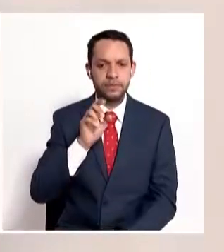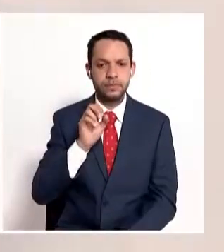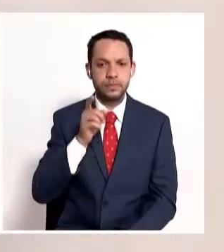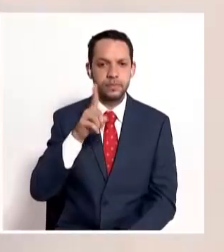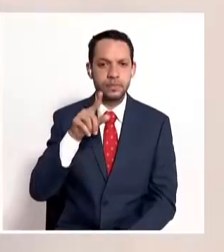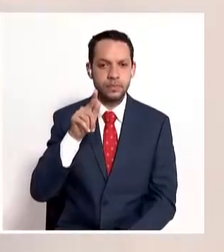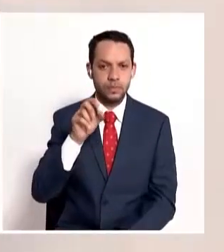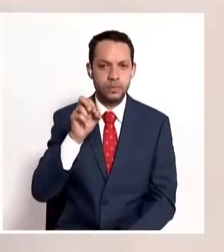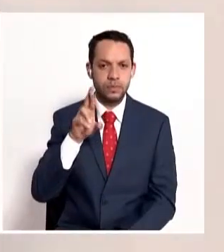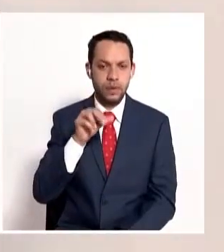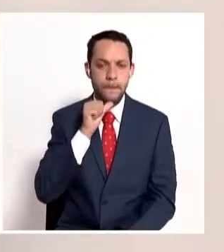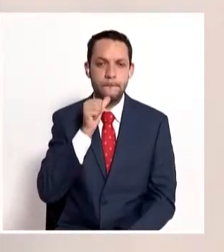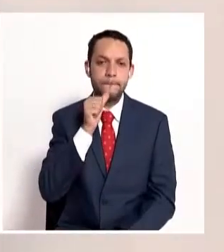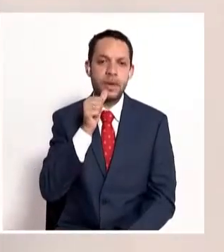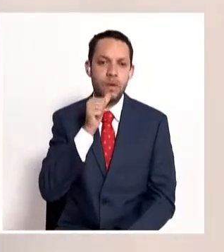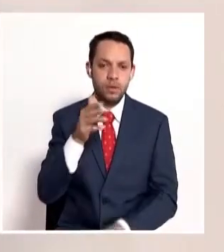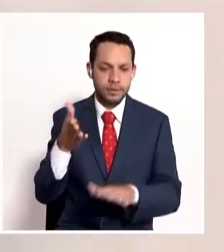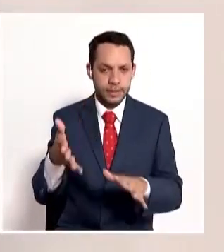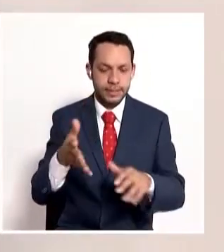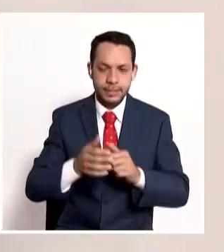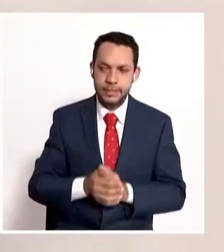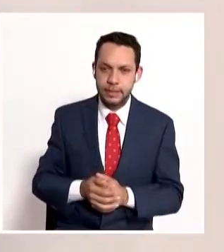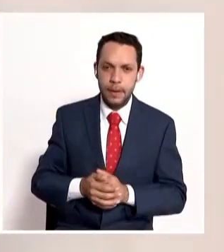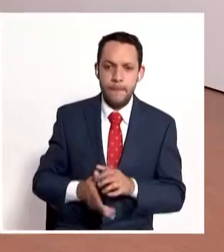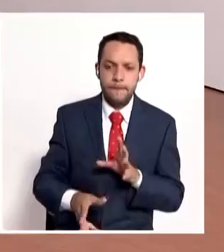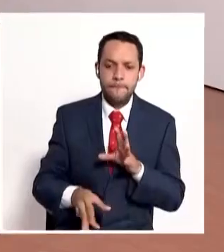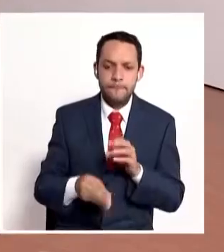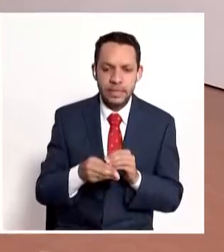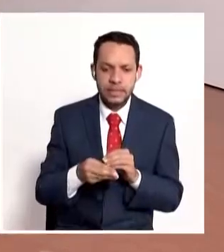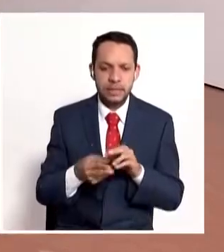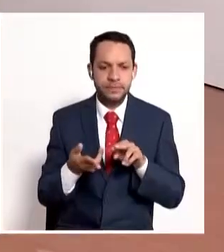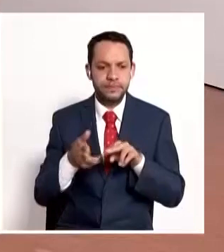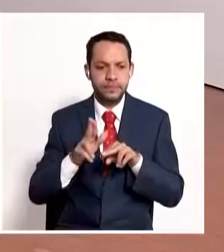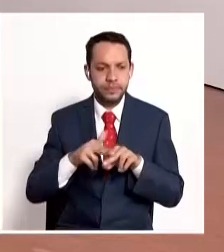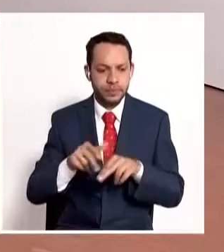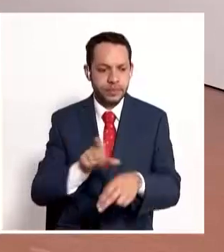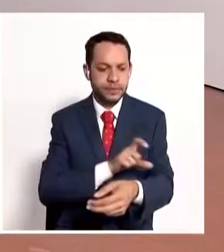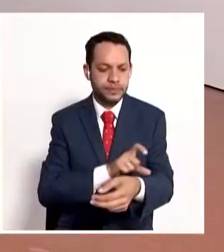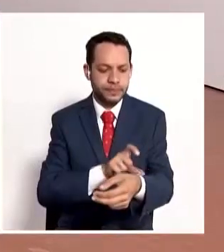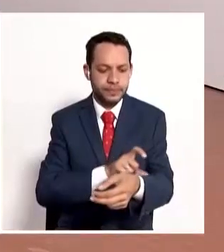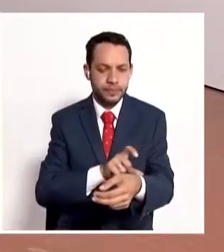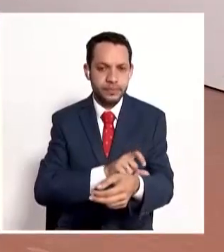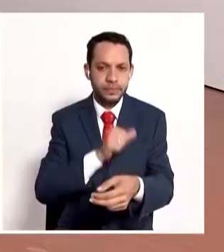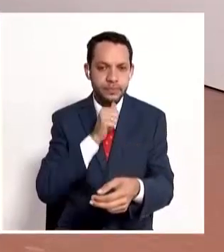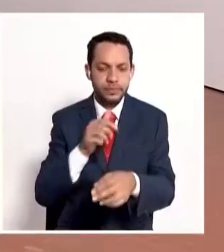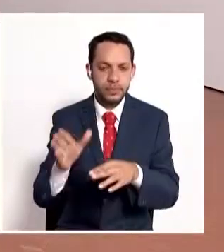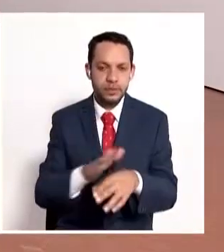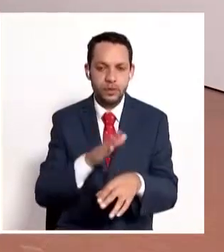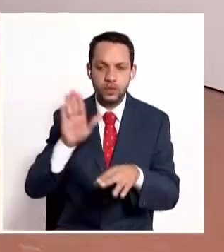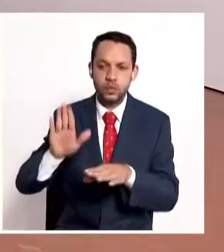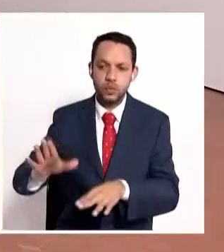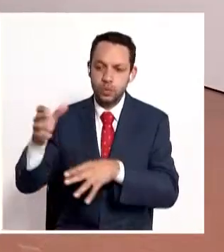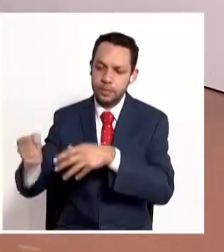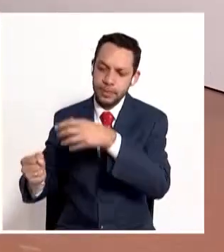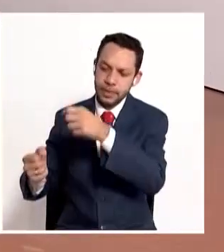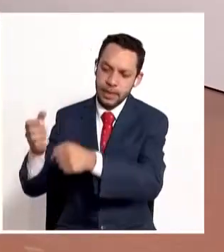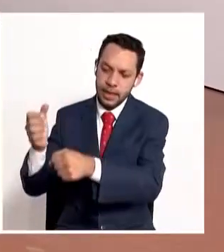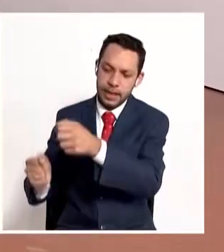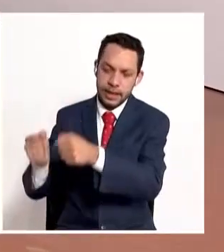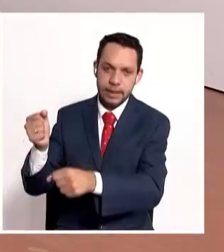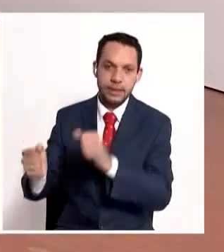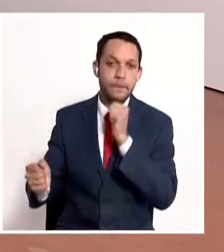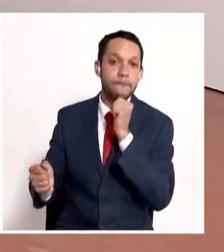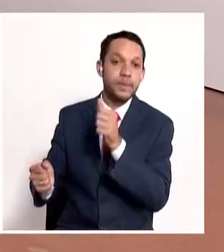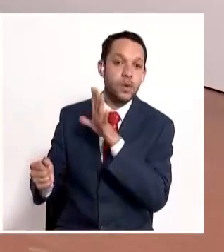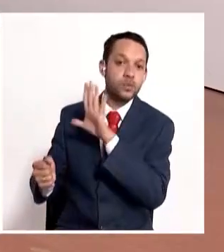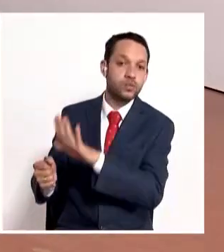elevado si entienden entonces más fósforo es menos calcio eso la leche en la leche tiene mucho más fósforo que calcio entonces